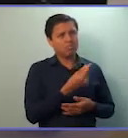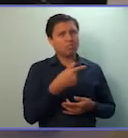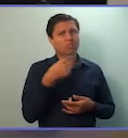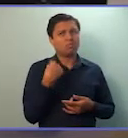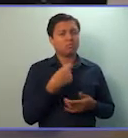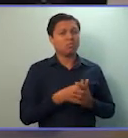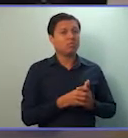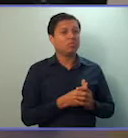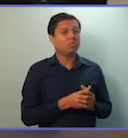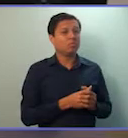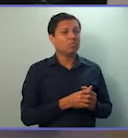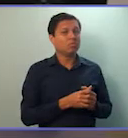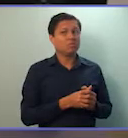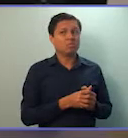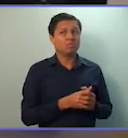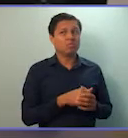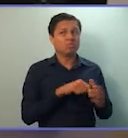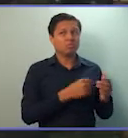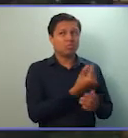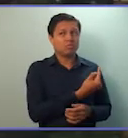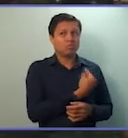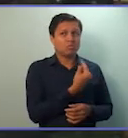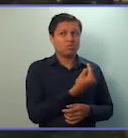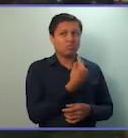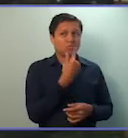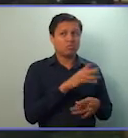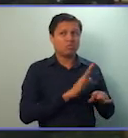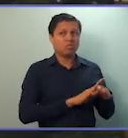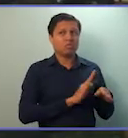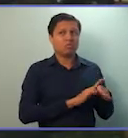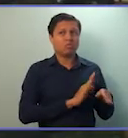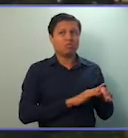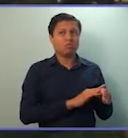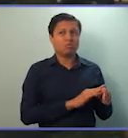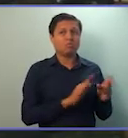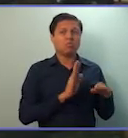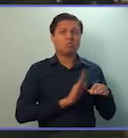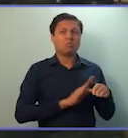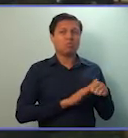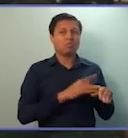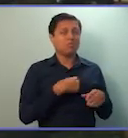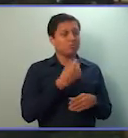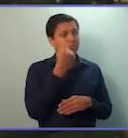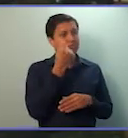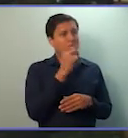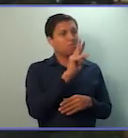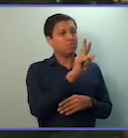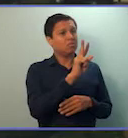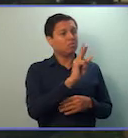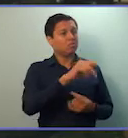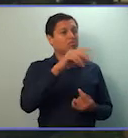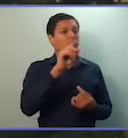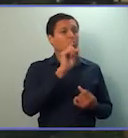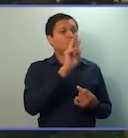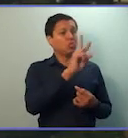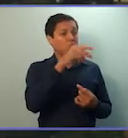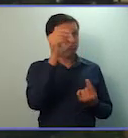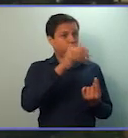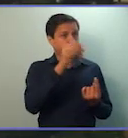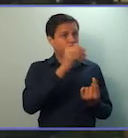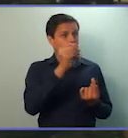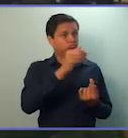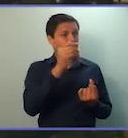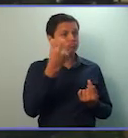donde se está a estas personas que han sido citas se les está convocando entiendo a una de las dos capacitaciones que por ley tienen